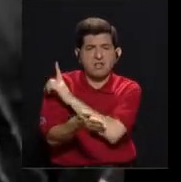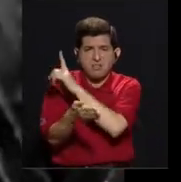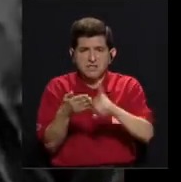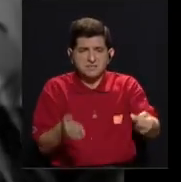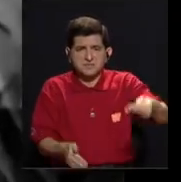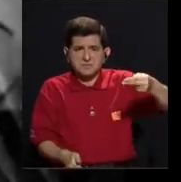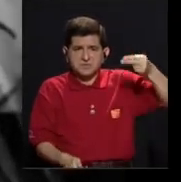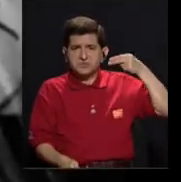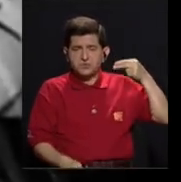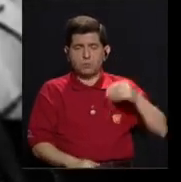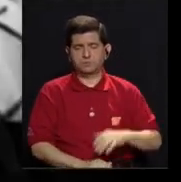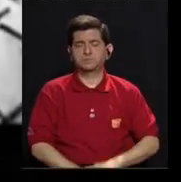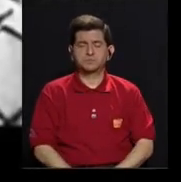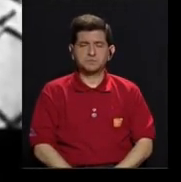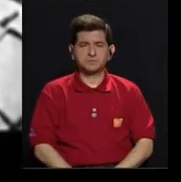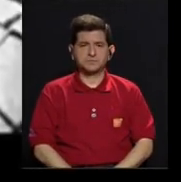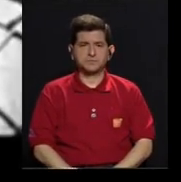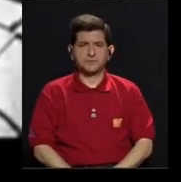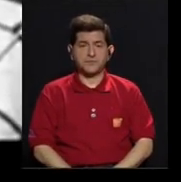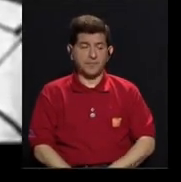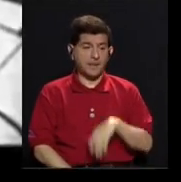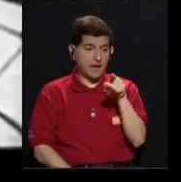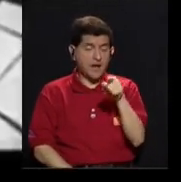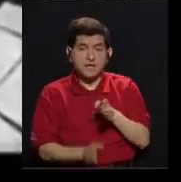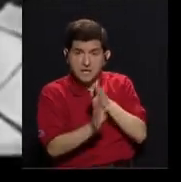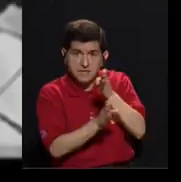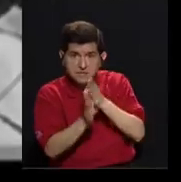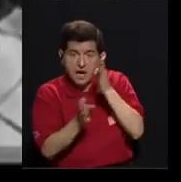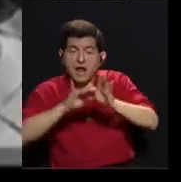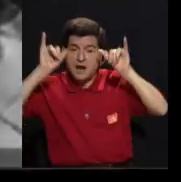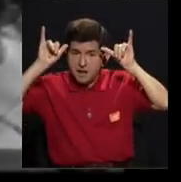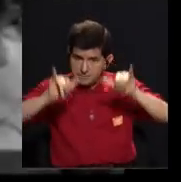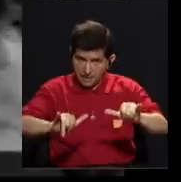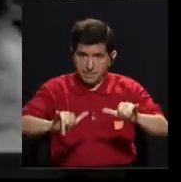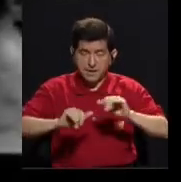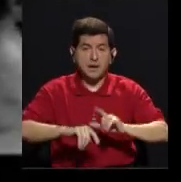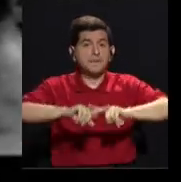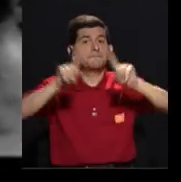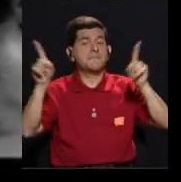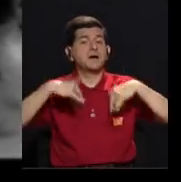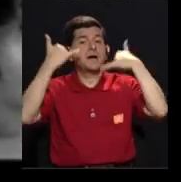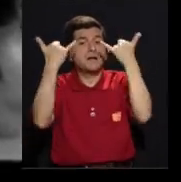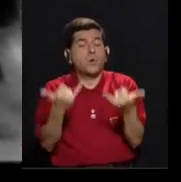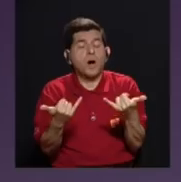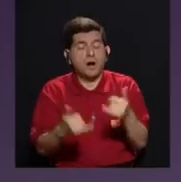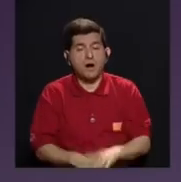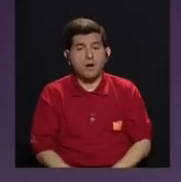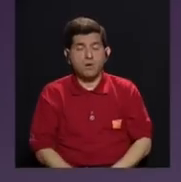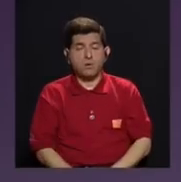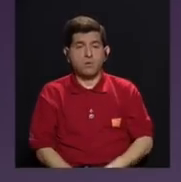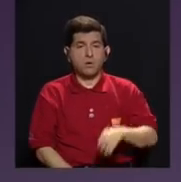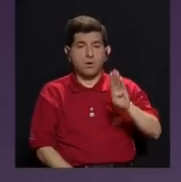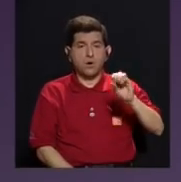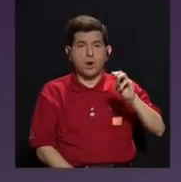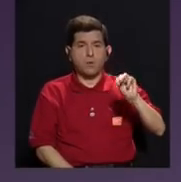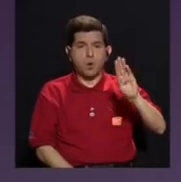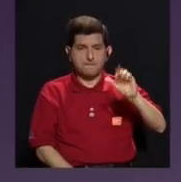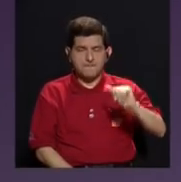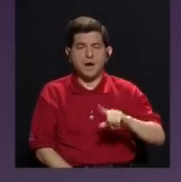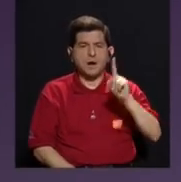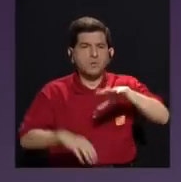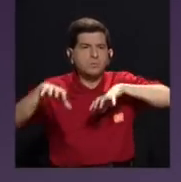históricamente así que esa trayectoria se mantiene pero ahora la bomba también la vemos más como un